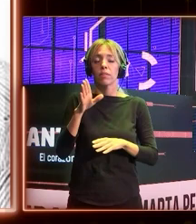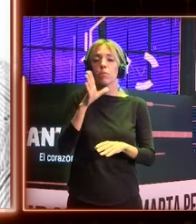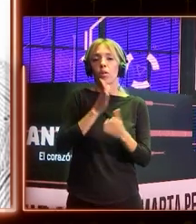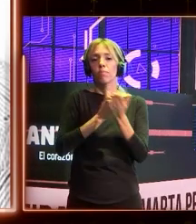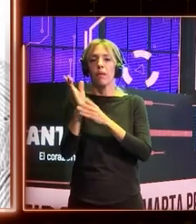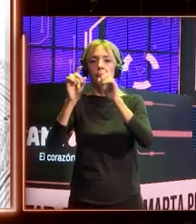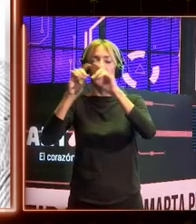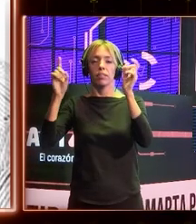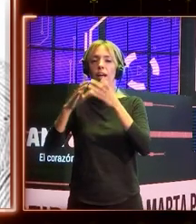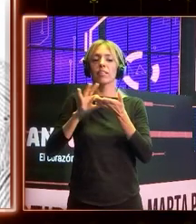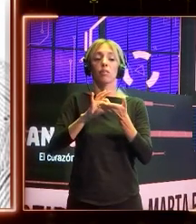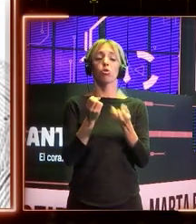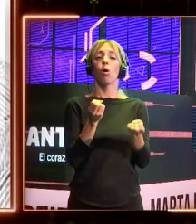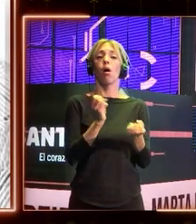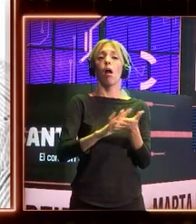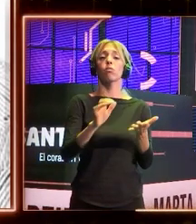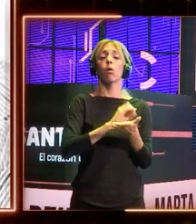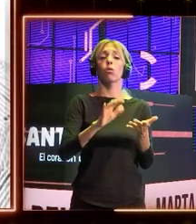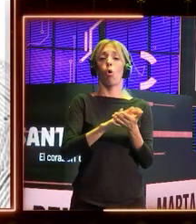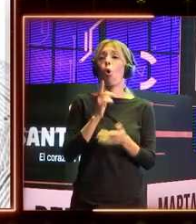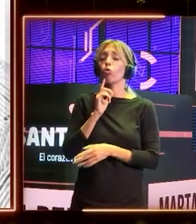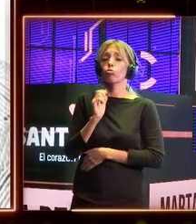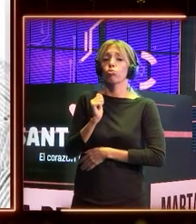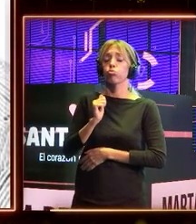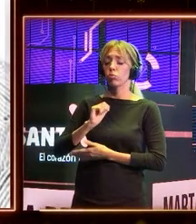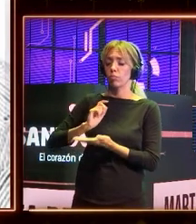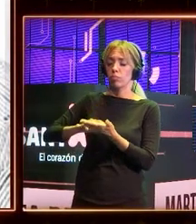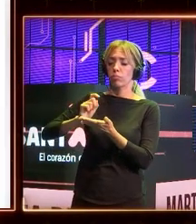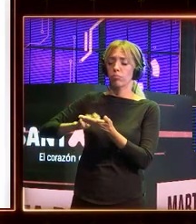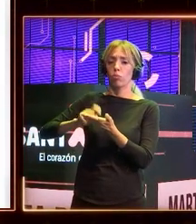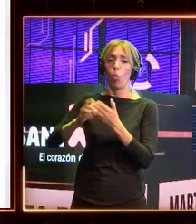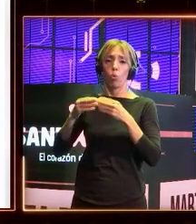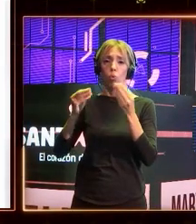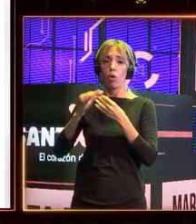que nos ofrecen servicios gratuitos y que nosotros usamos como usuarios, ¿no?